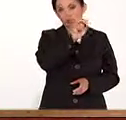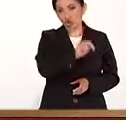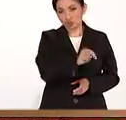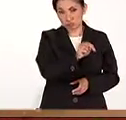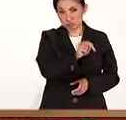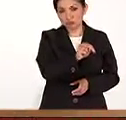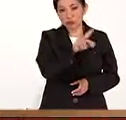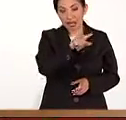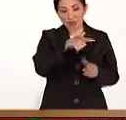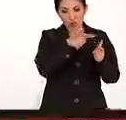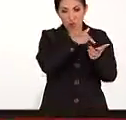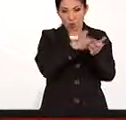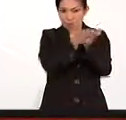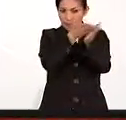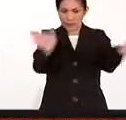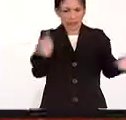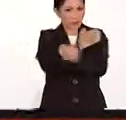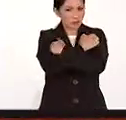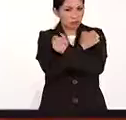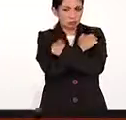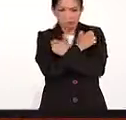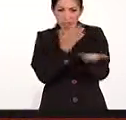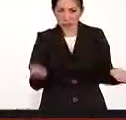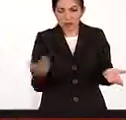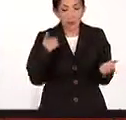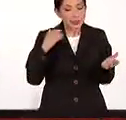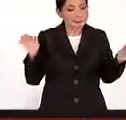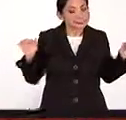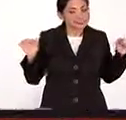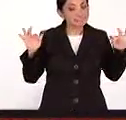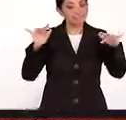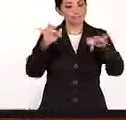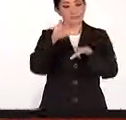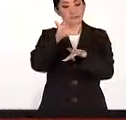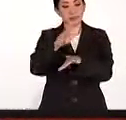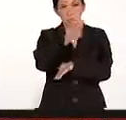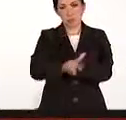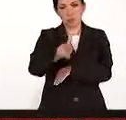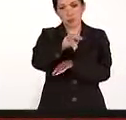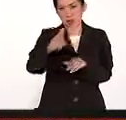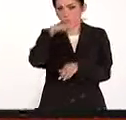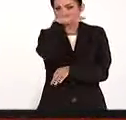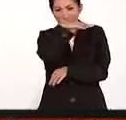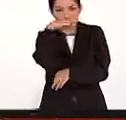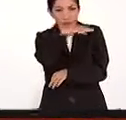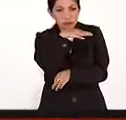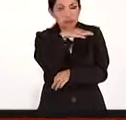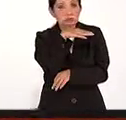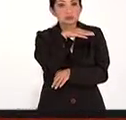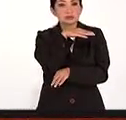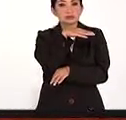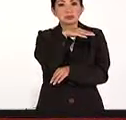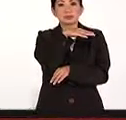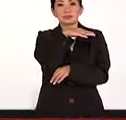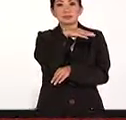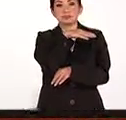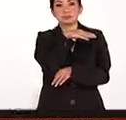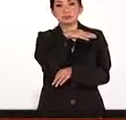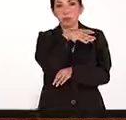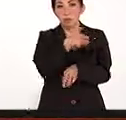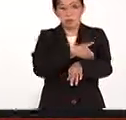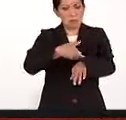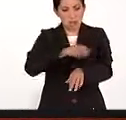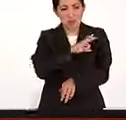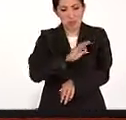espacio abierto a la educación es un evento público gratuito de corte